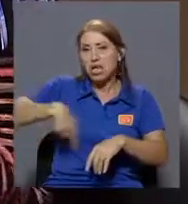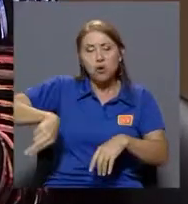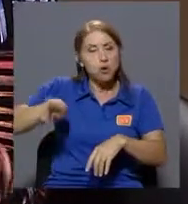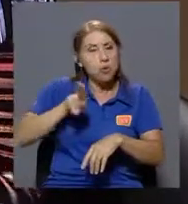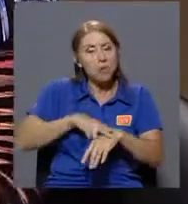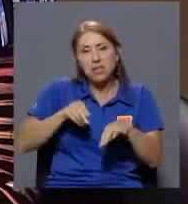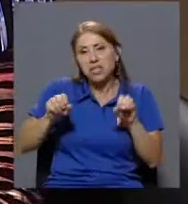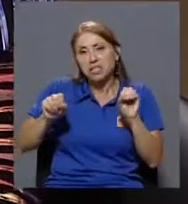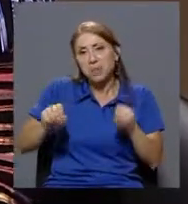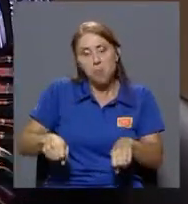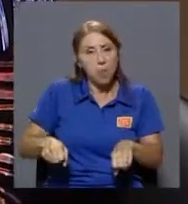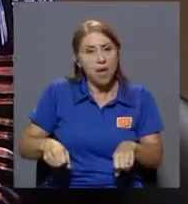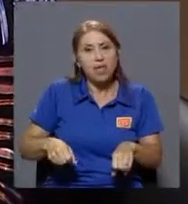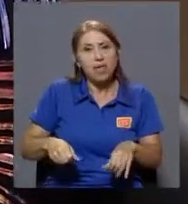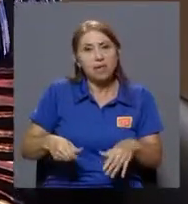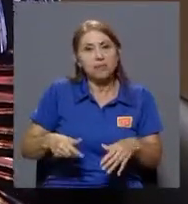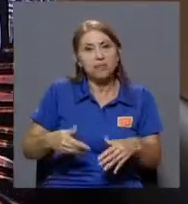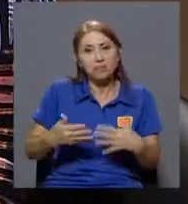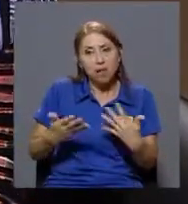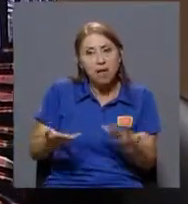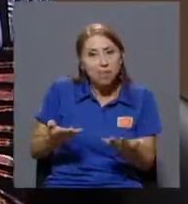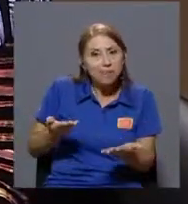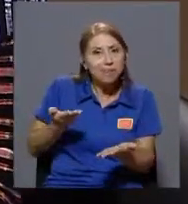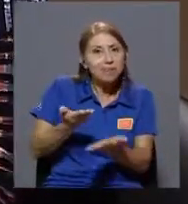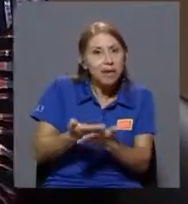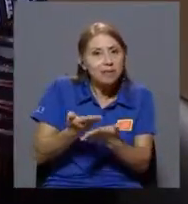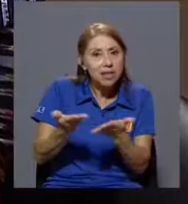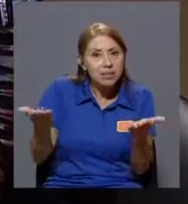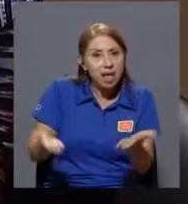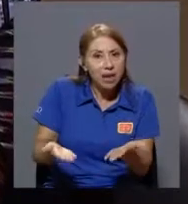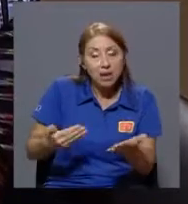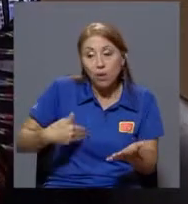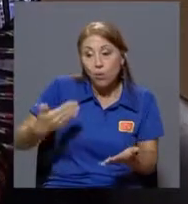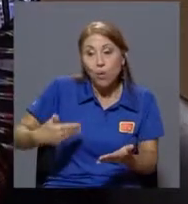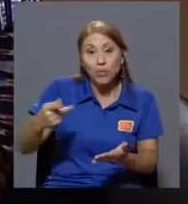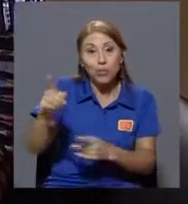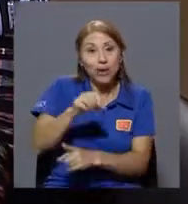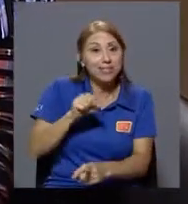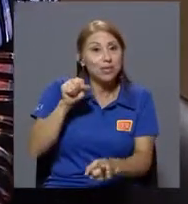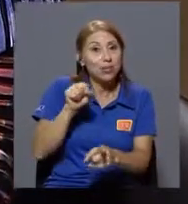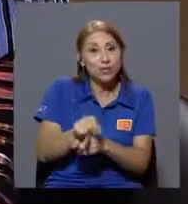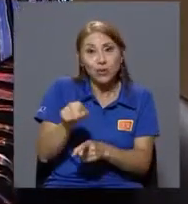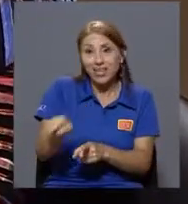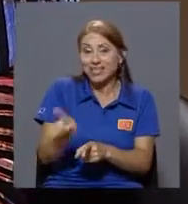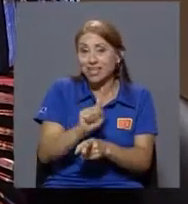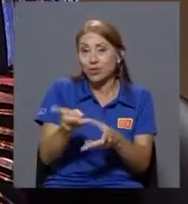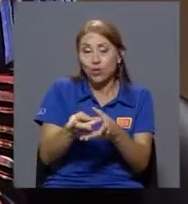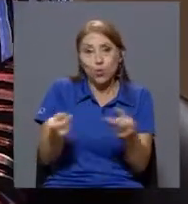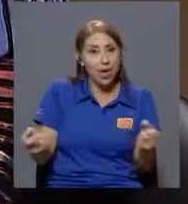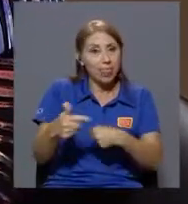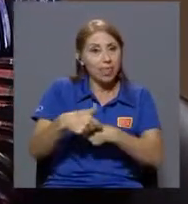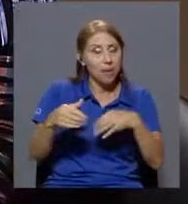poner en juego cuando una situación de esta no se toma a tiempo. Porque cuando uno conversa con los